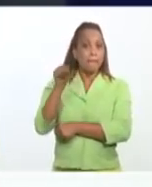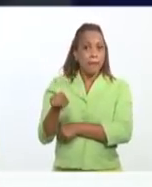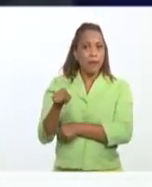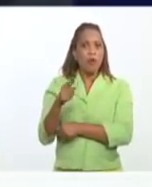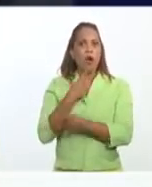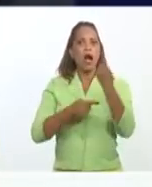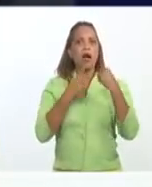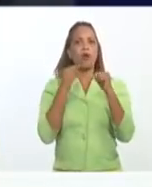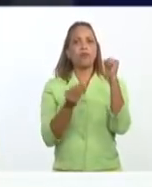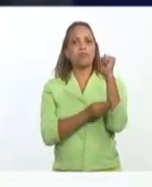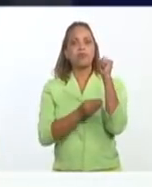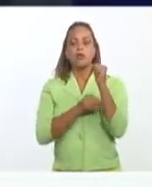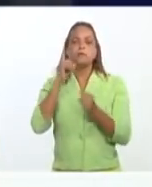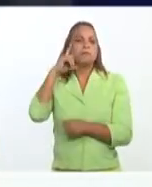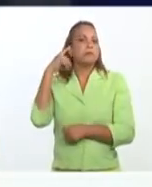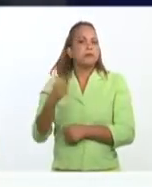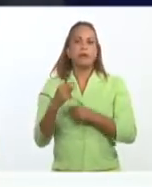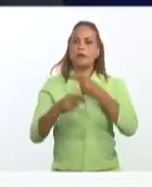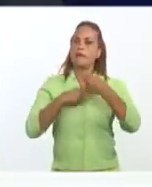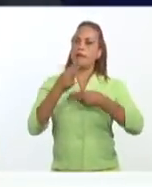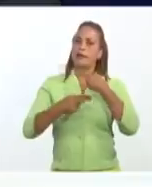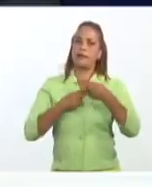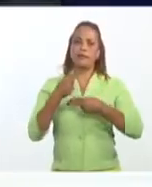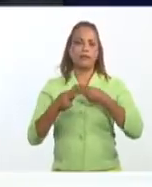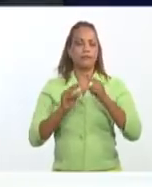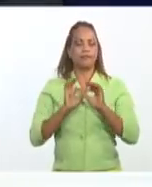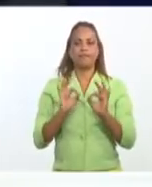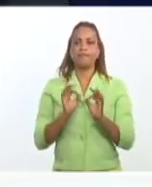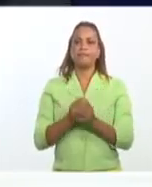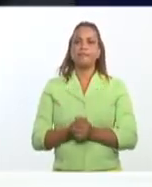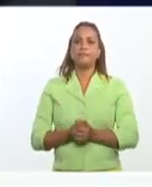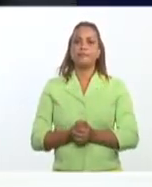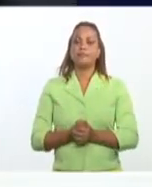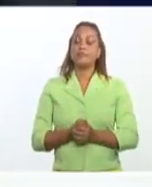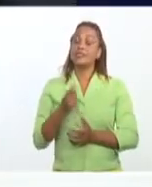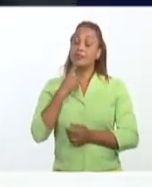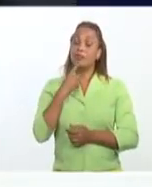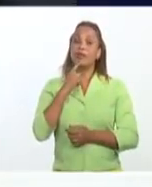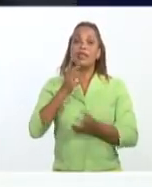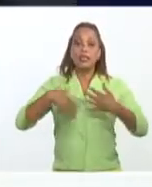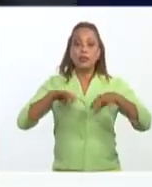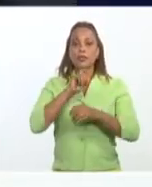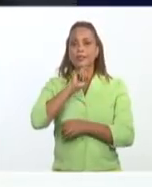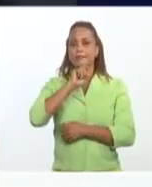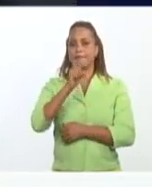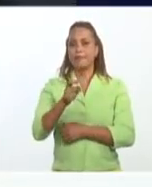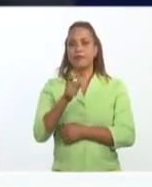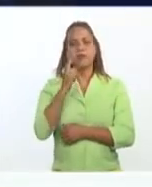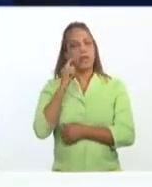parece encontrar un camino definitivo y menos salir de un ciclo constante de crisis. Así me despido, nos vemos el próximo domingo.